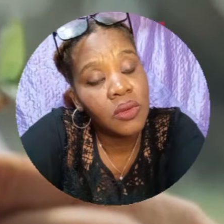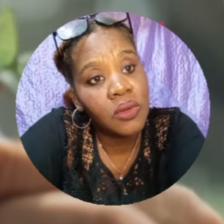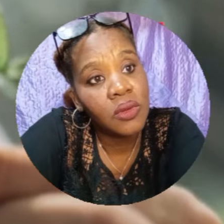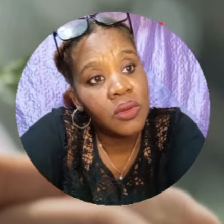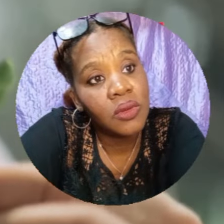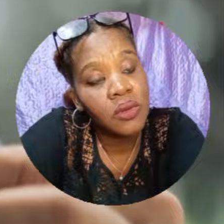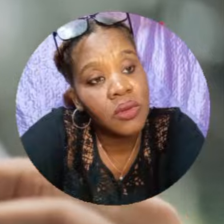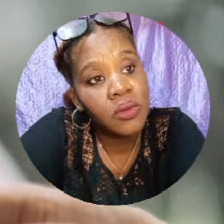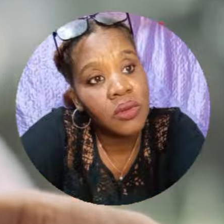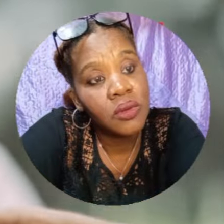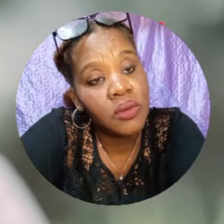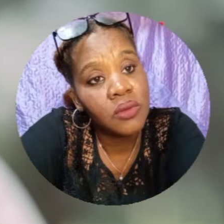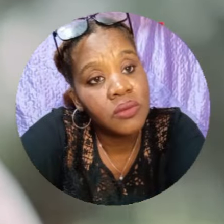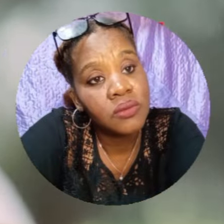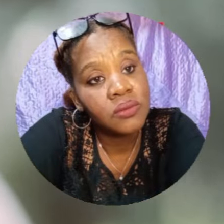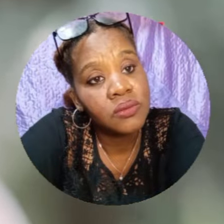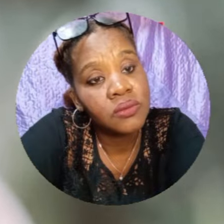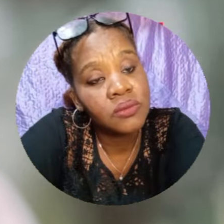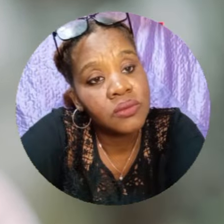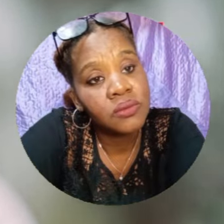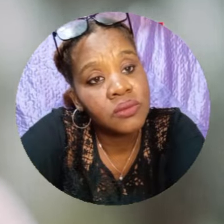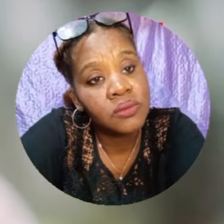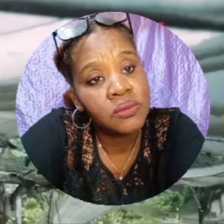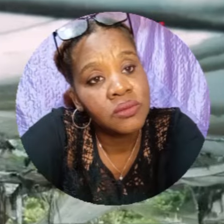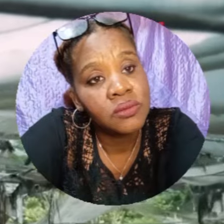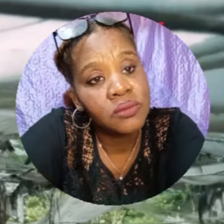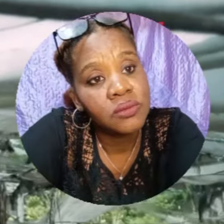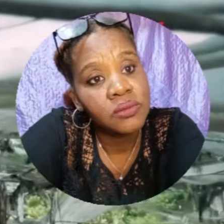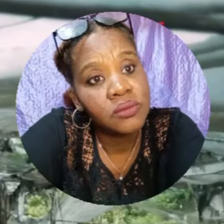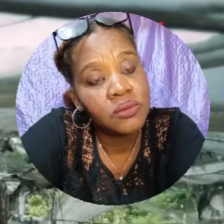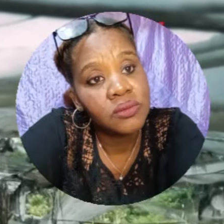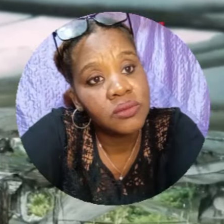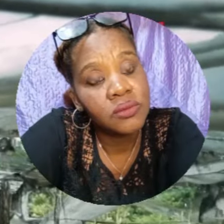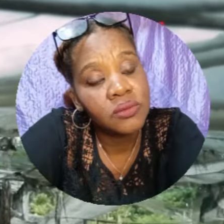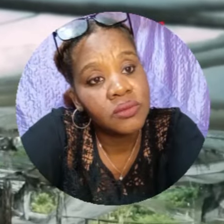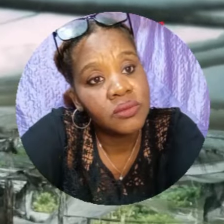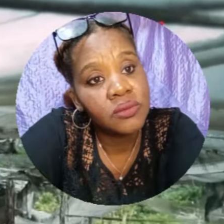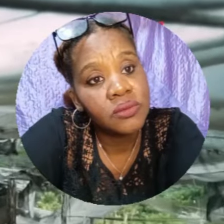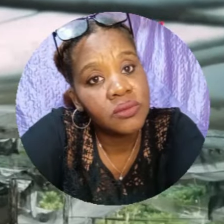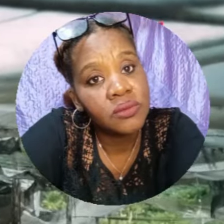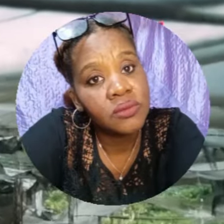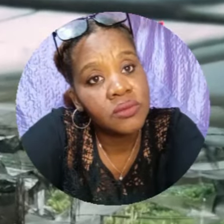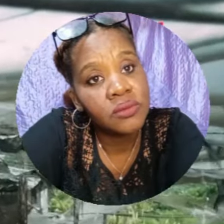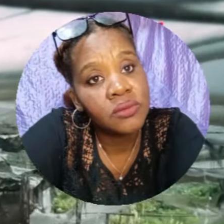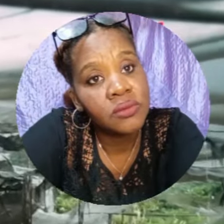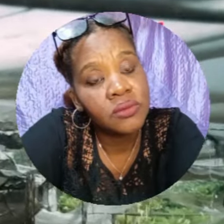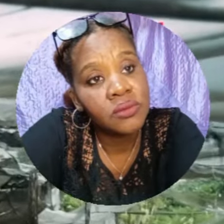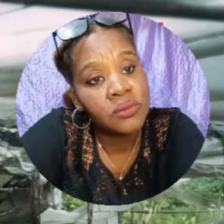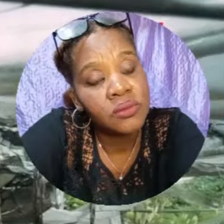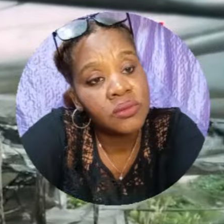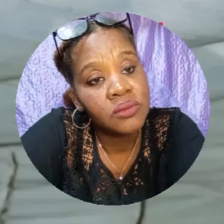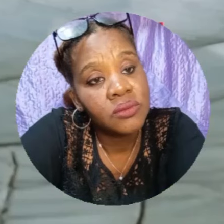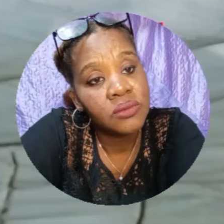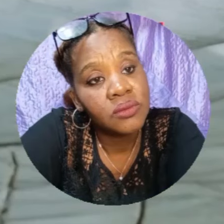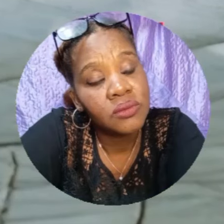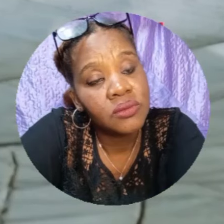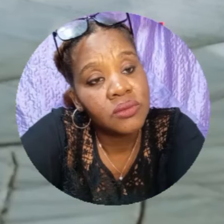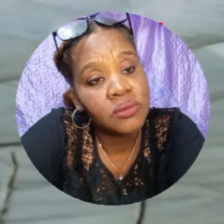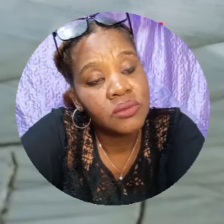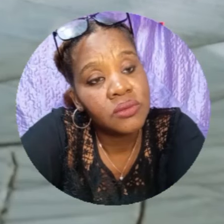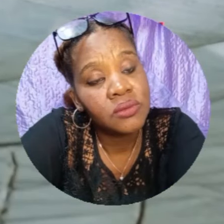sino también verde, y principalmente el tostado para el mercado nacional. Nuestra empresa, una de las partes principales es el tostado del café,